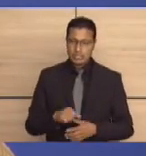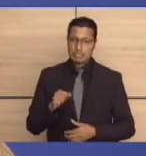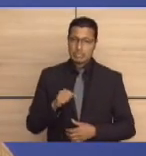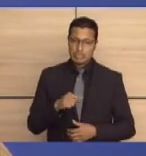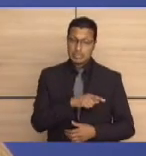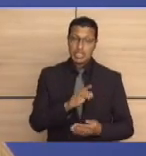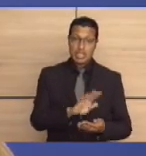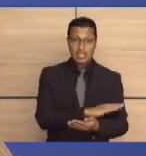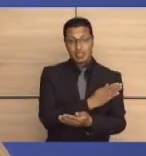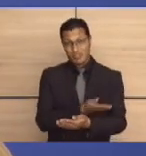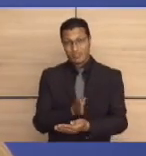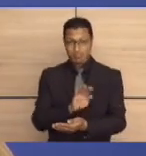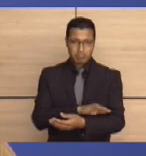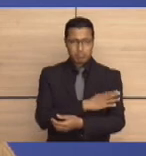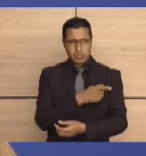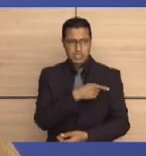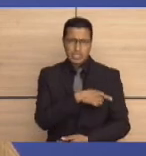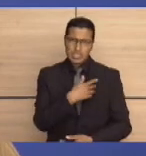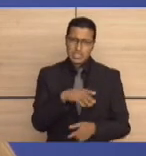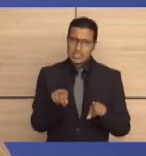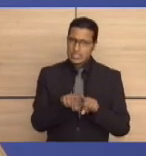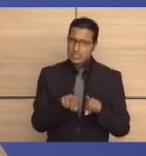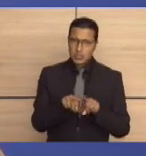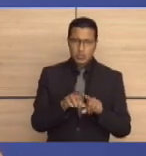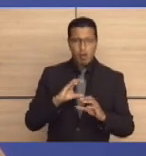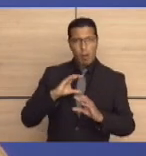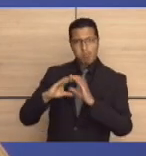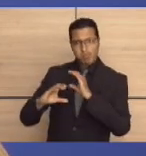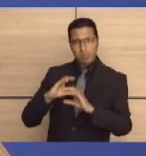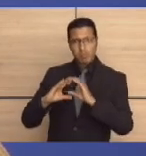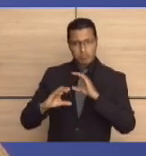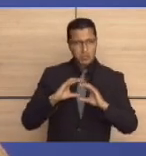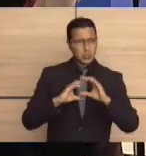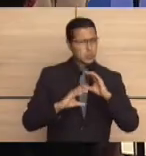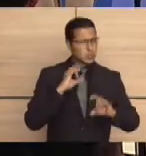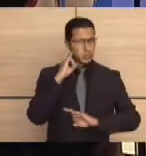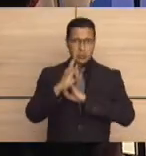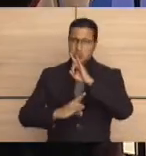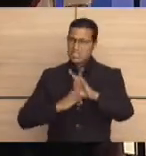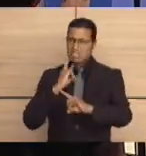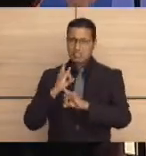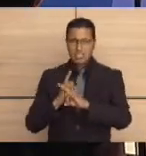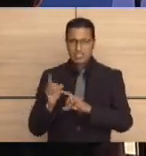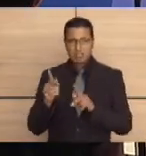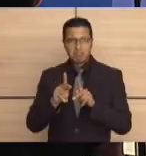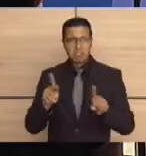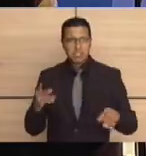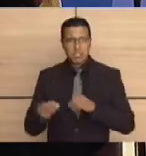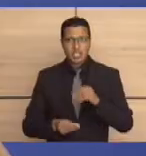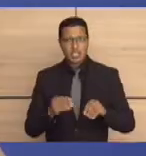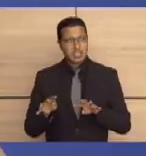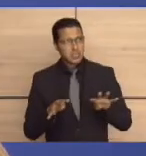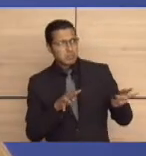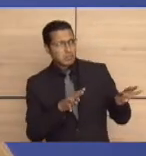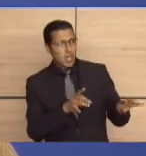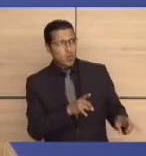sido, tiene un lenguaje, es universal. Las personas simplemente se conectan con lo